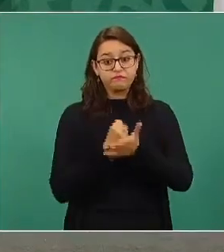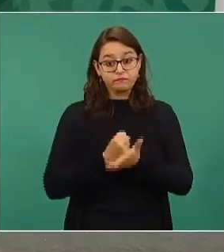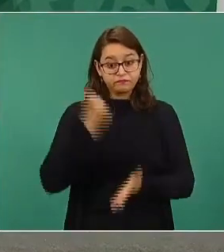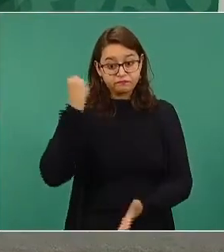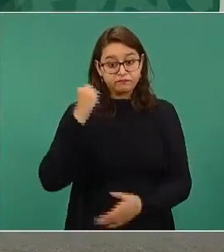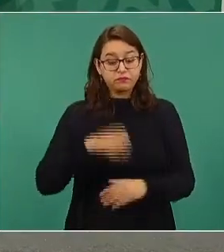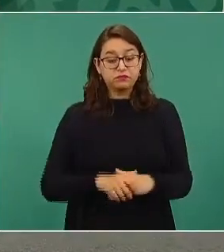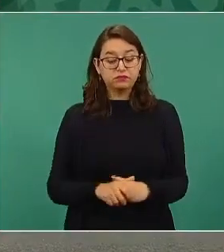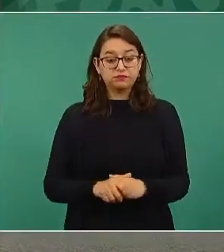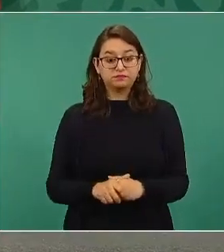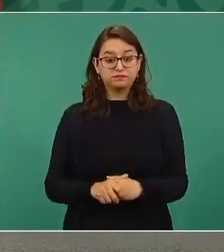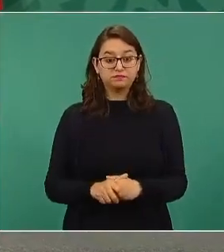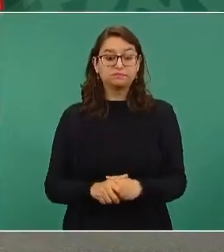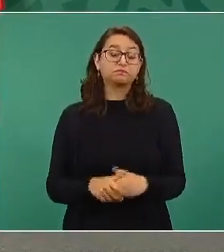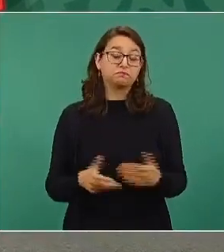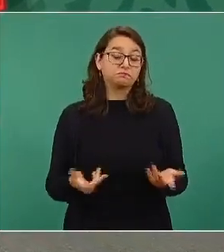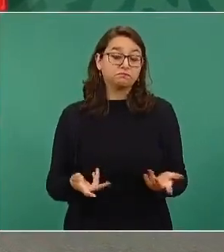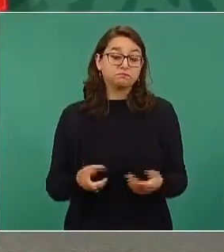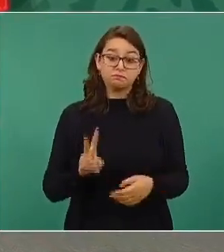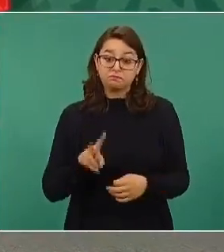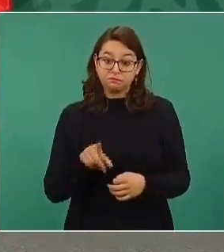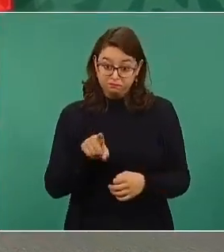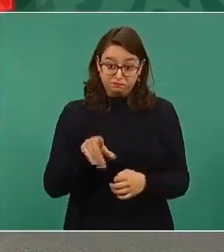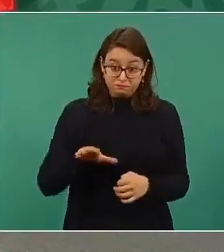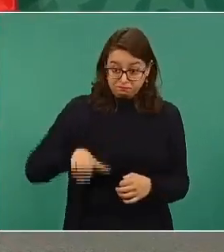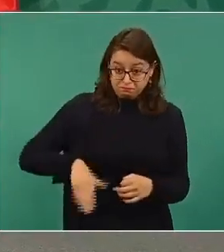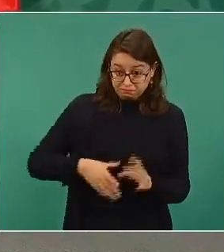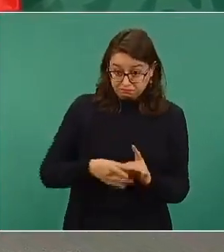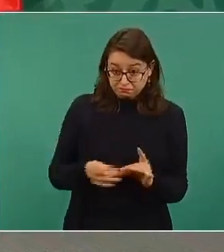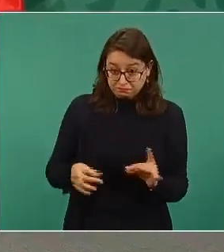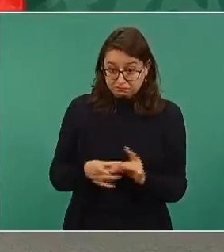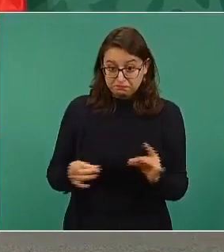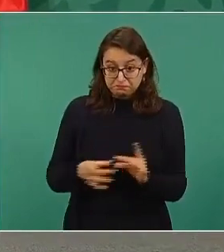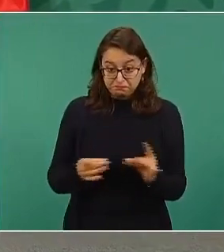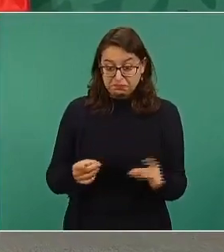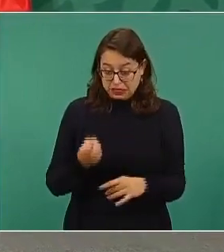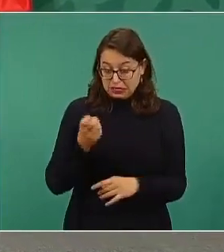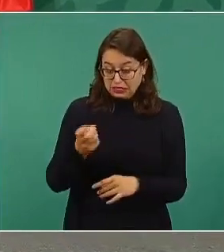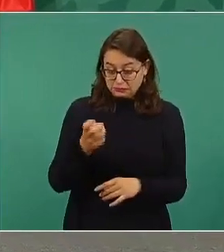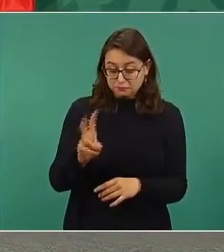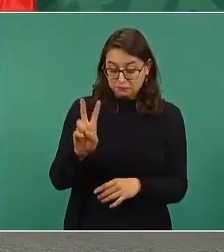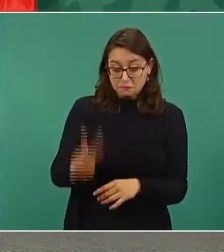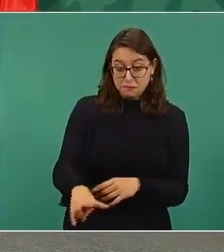Es como tú lo has expuesto.